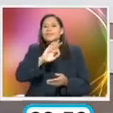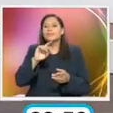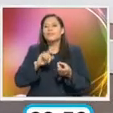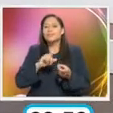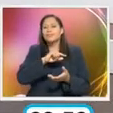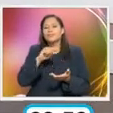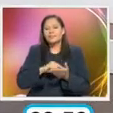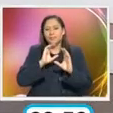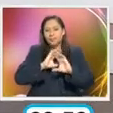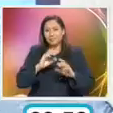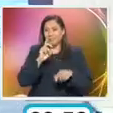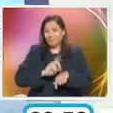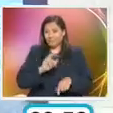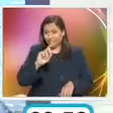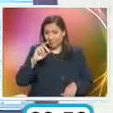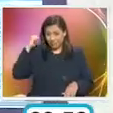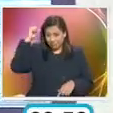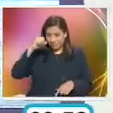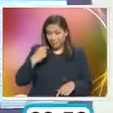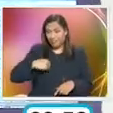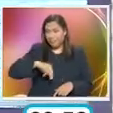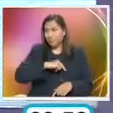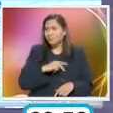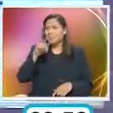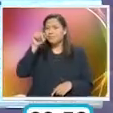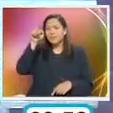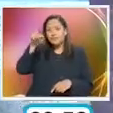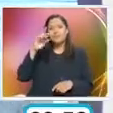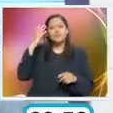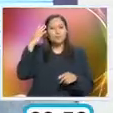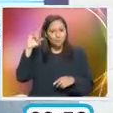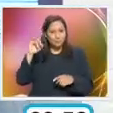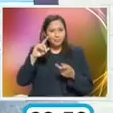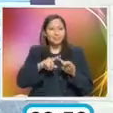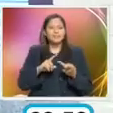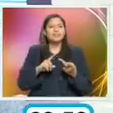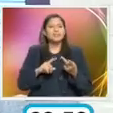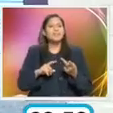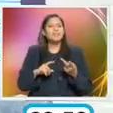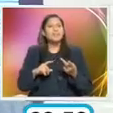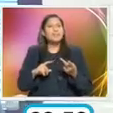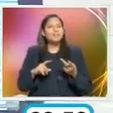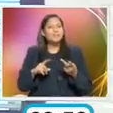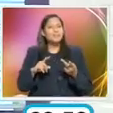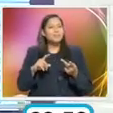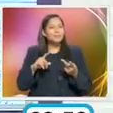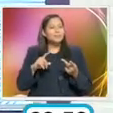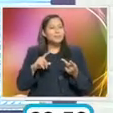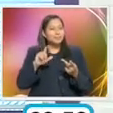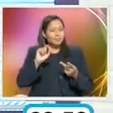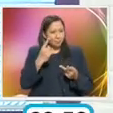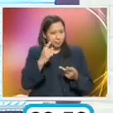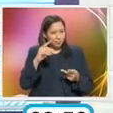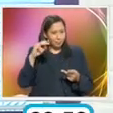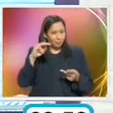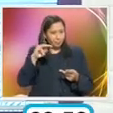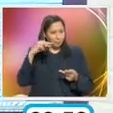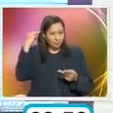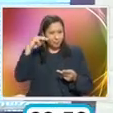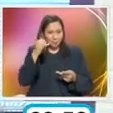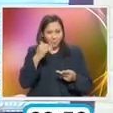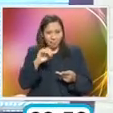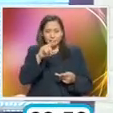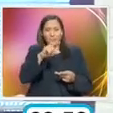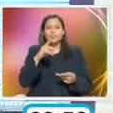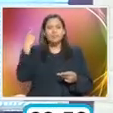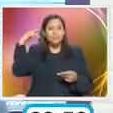ahora? Sí, el día 30 de abril vamos a estar en Cuernavaca. Sí. El 21 de mayo vamos a estar en el